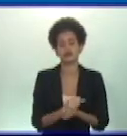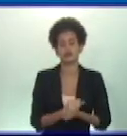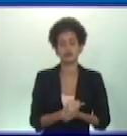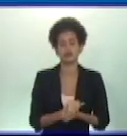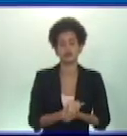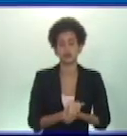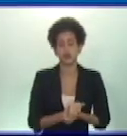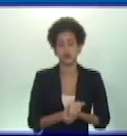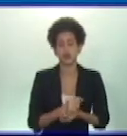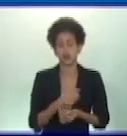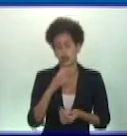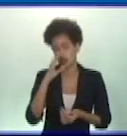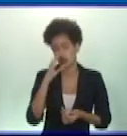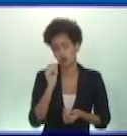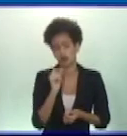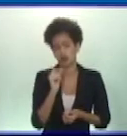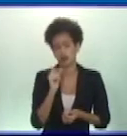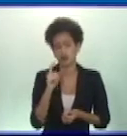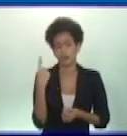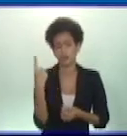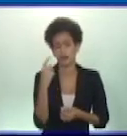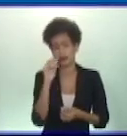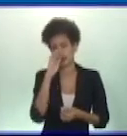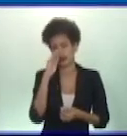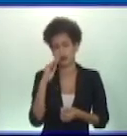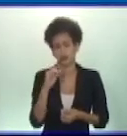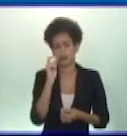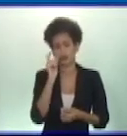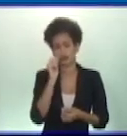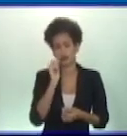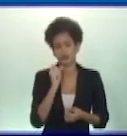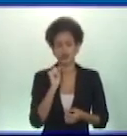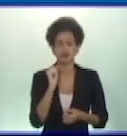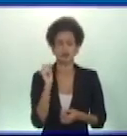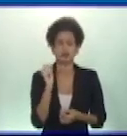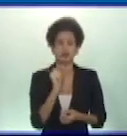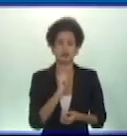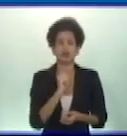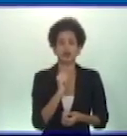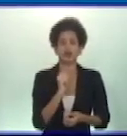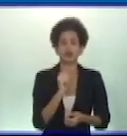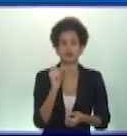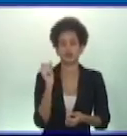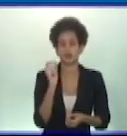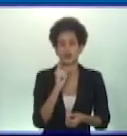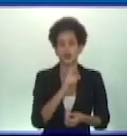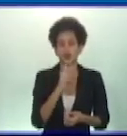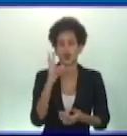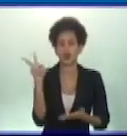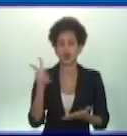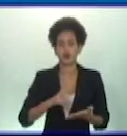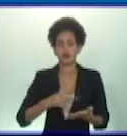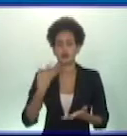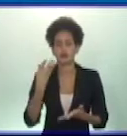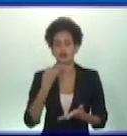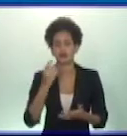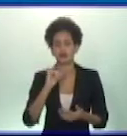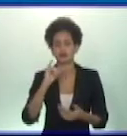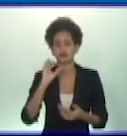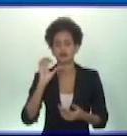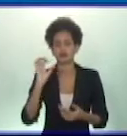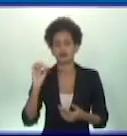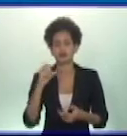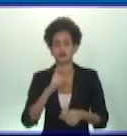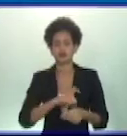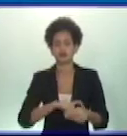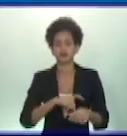Orlando demoró 60 minutos en leer el cuento. Fíjense que convertimos de hora a minuto, de una unidad mayor a una unidad